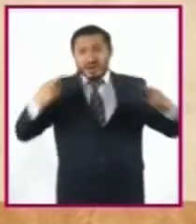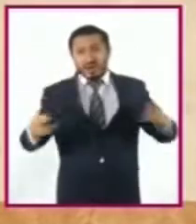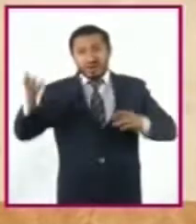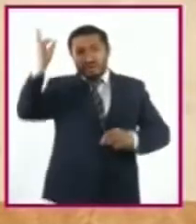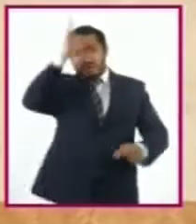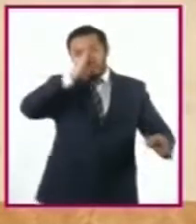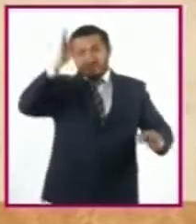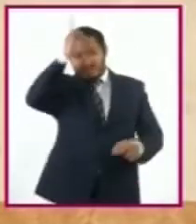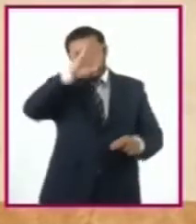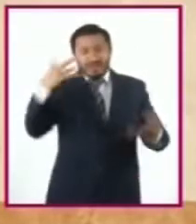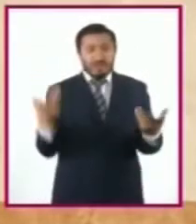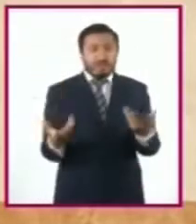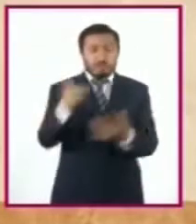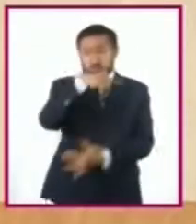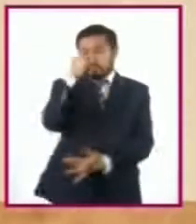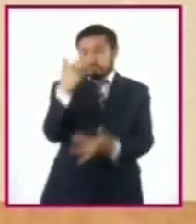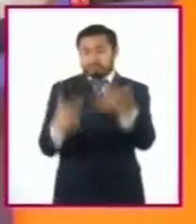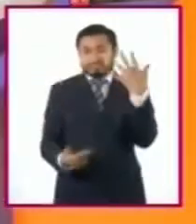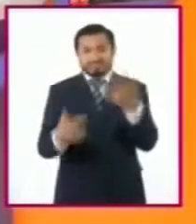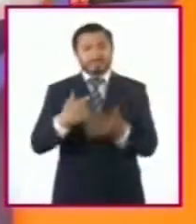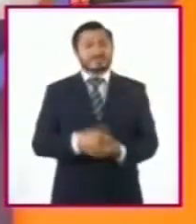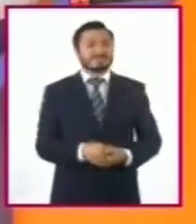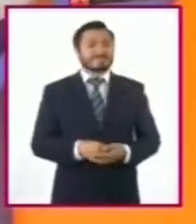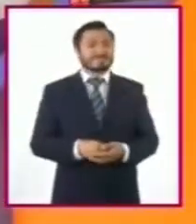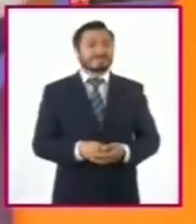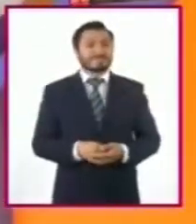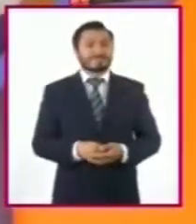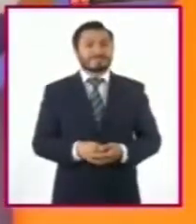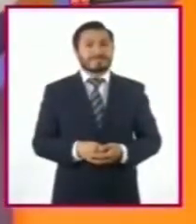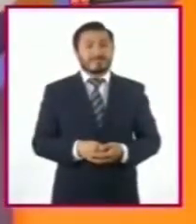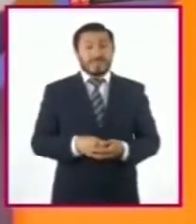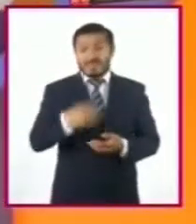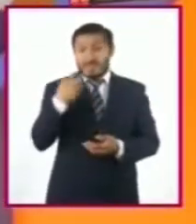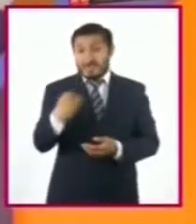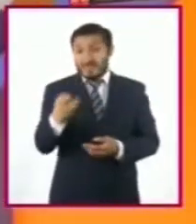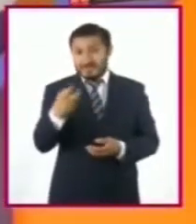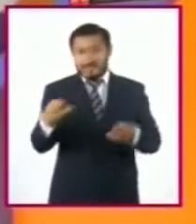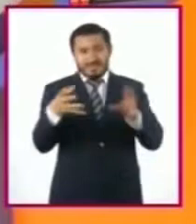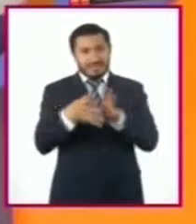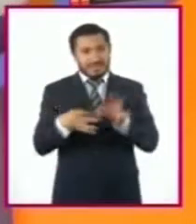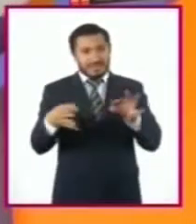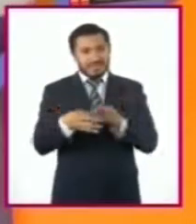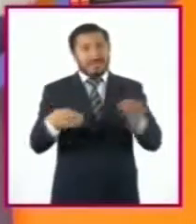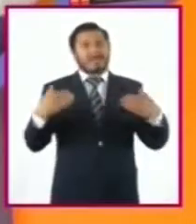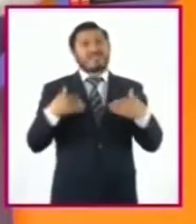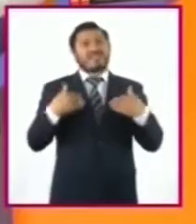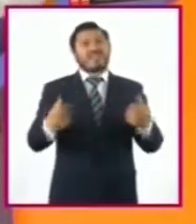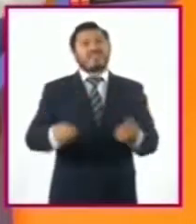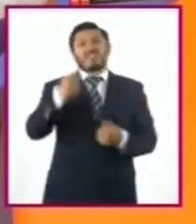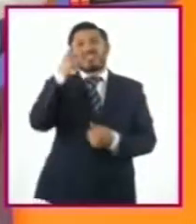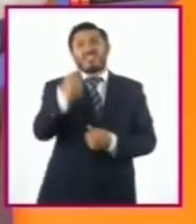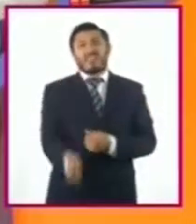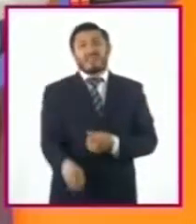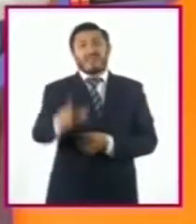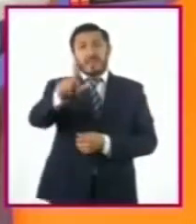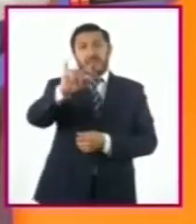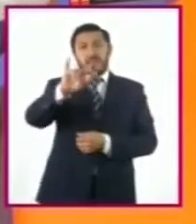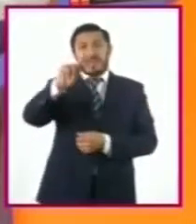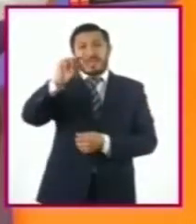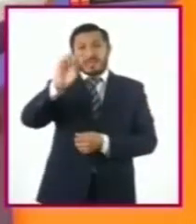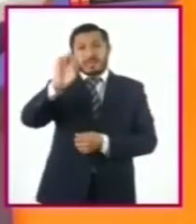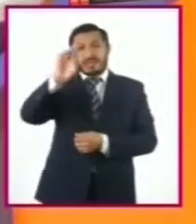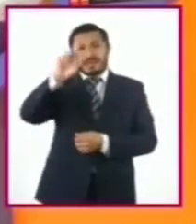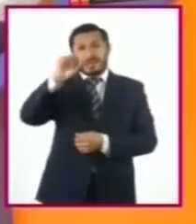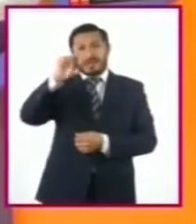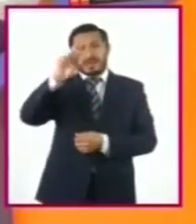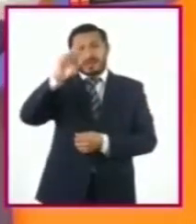histórico en el que transcurre. A partir de esta definición, entendamos que la historia de la literatura está compuesta por